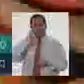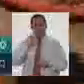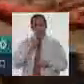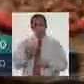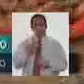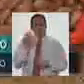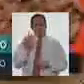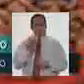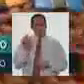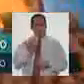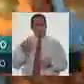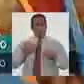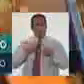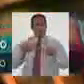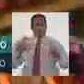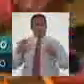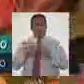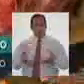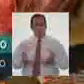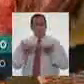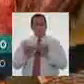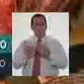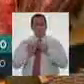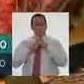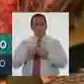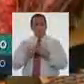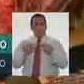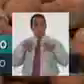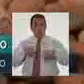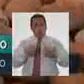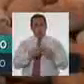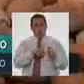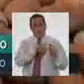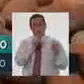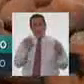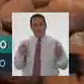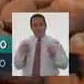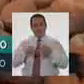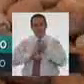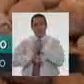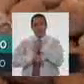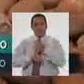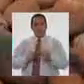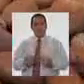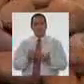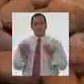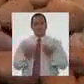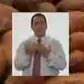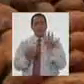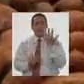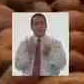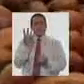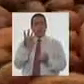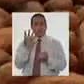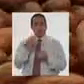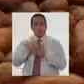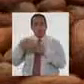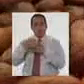del Perú 2014 se llevará a cabo desde la fecha hasta septiembre en 14 departamentos cacaoteros del